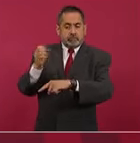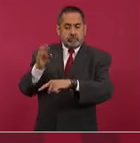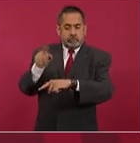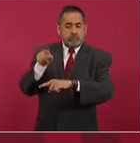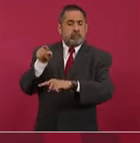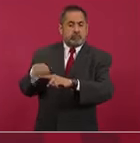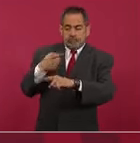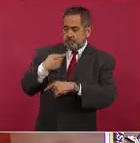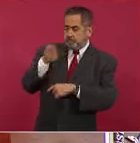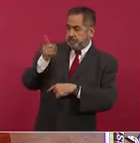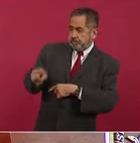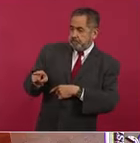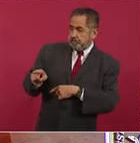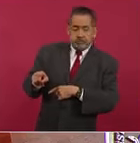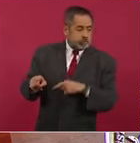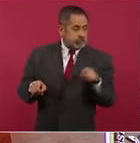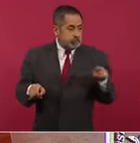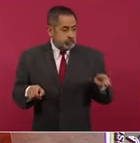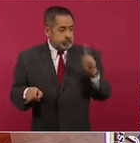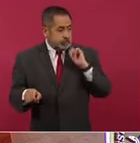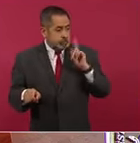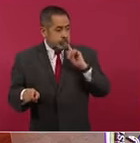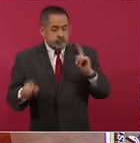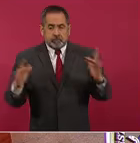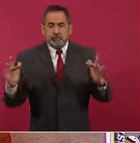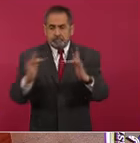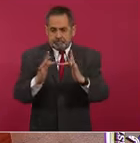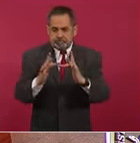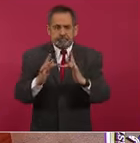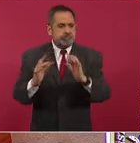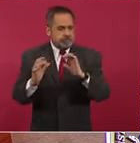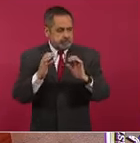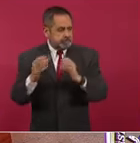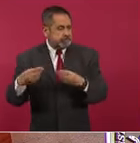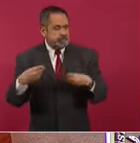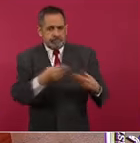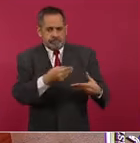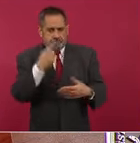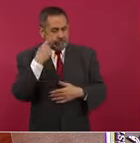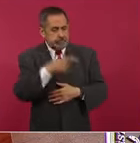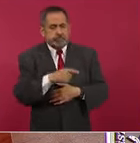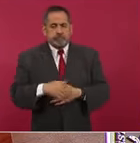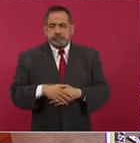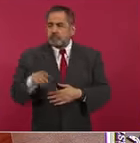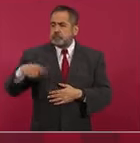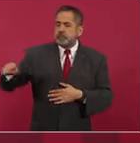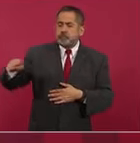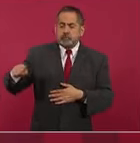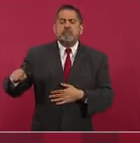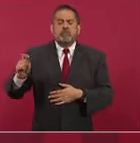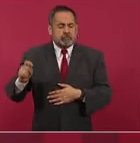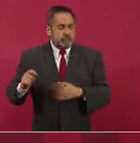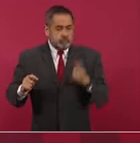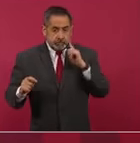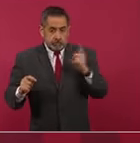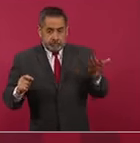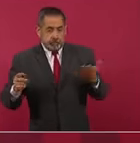que establezca comunicación con ella y que se le ofrezca, que se le